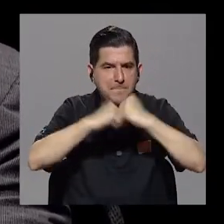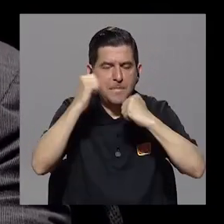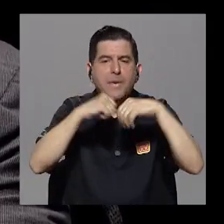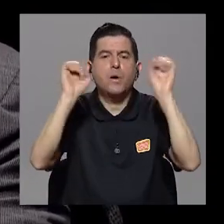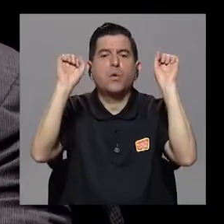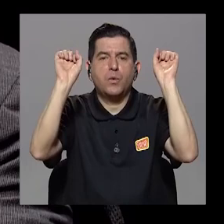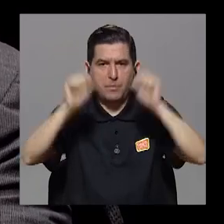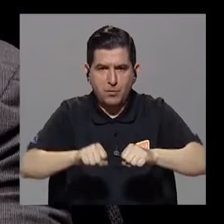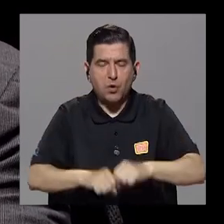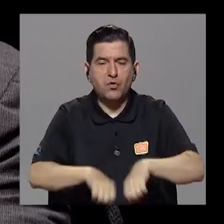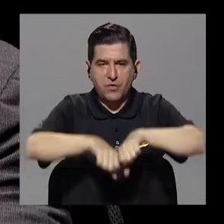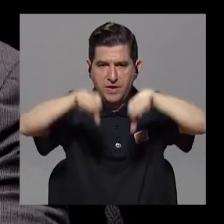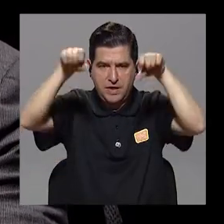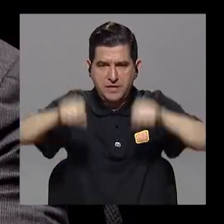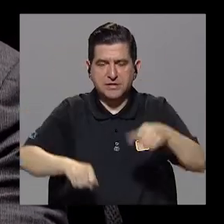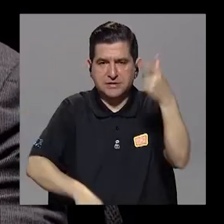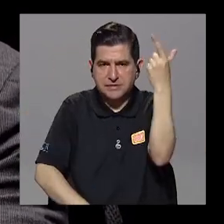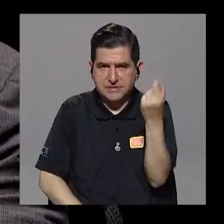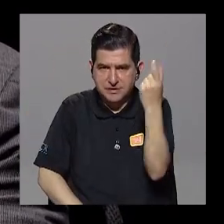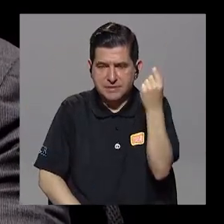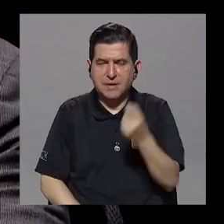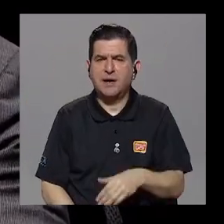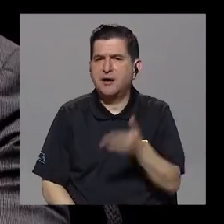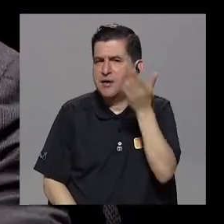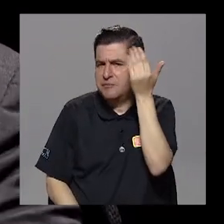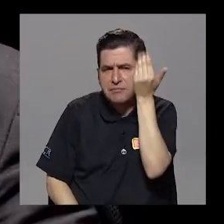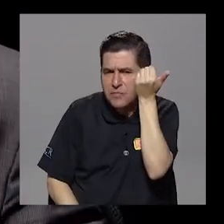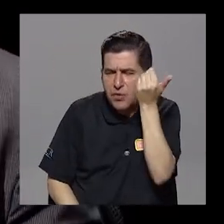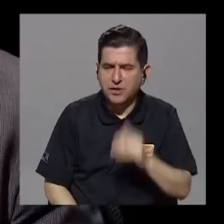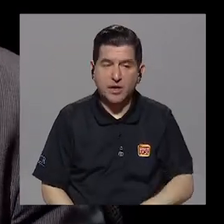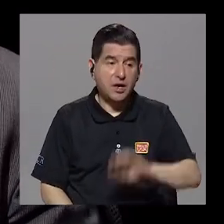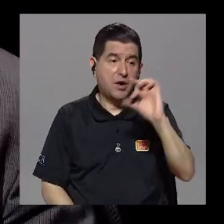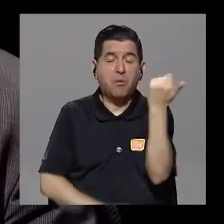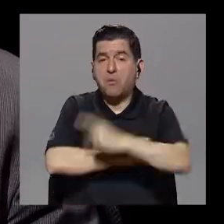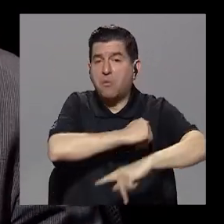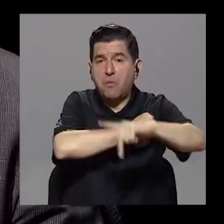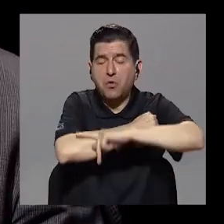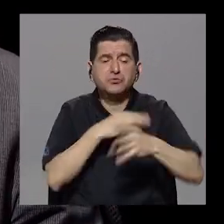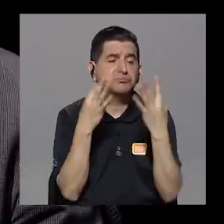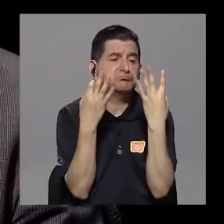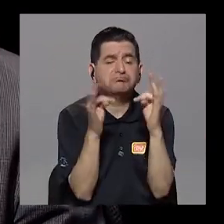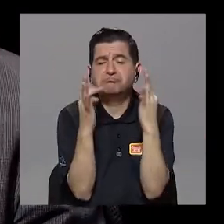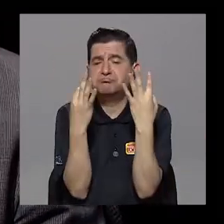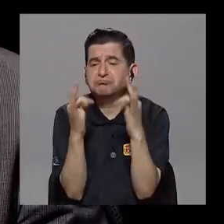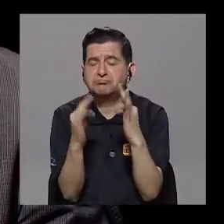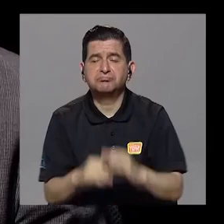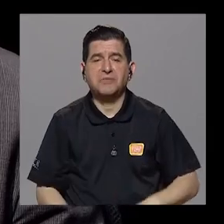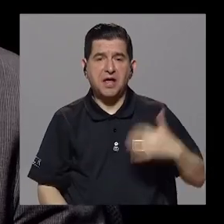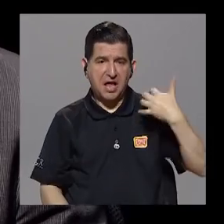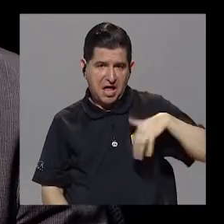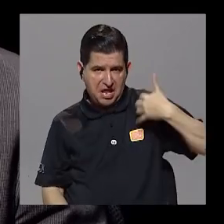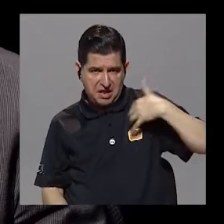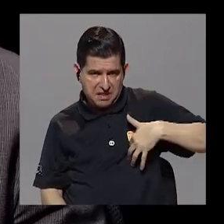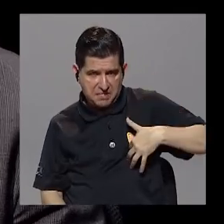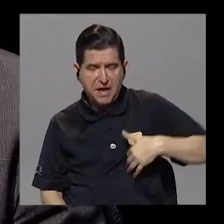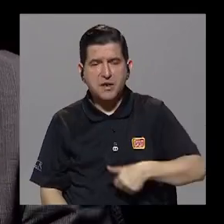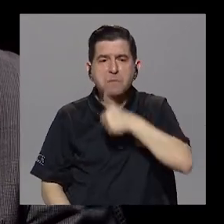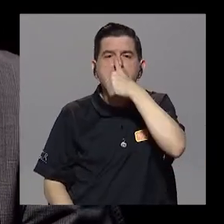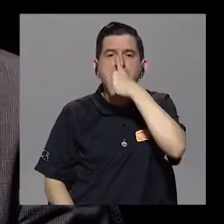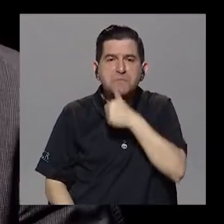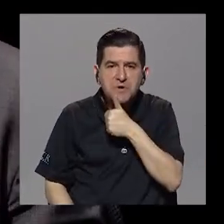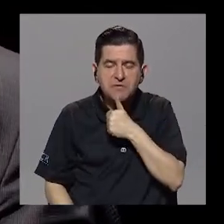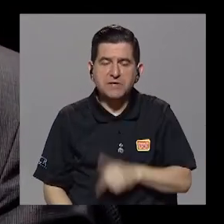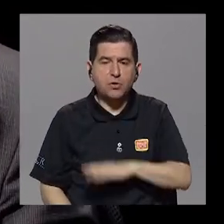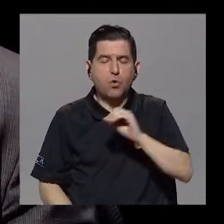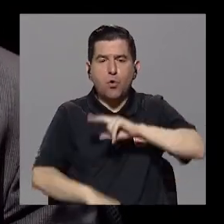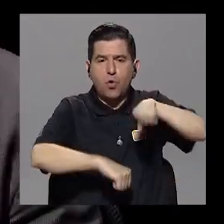estructura posible de un sistema de pensiones. ¿Por qué? Porque otros países han intentado, como Argentina,